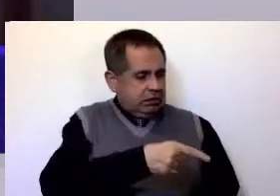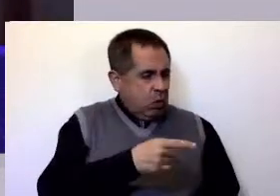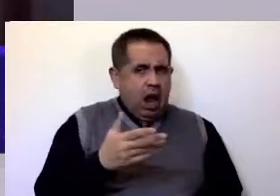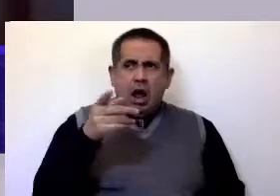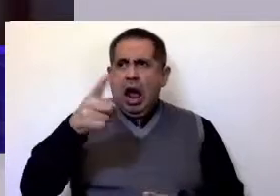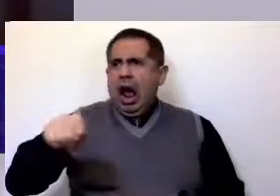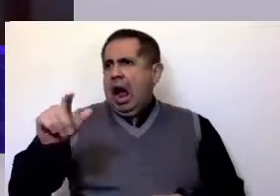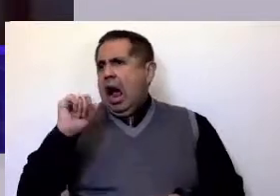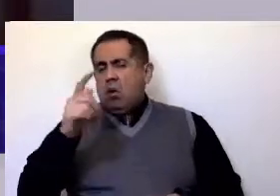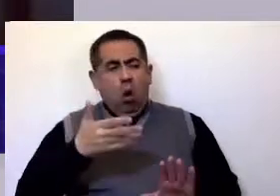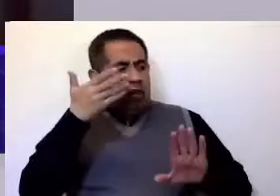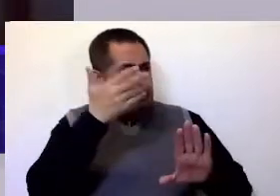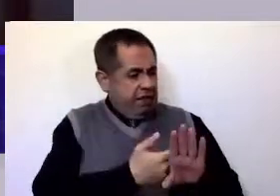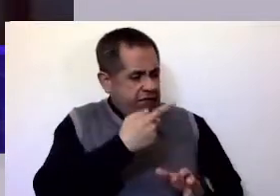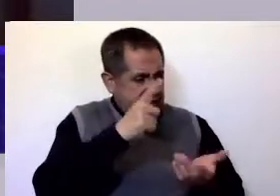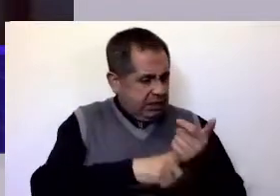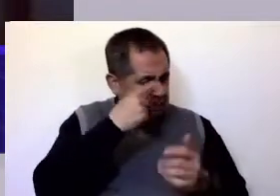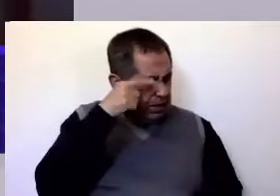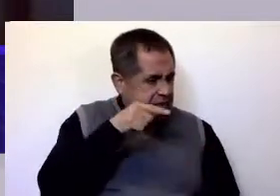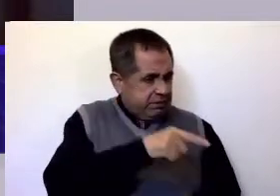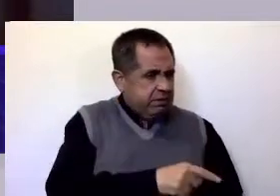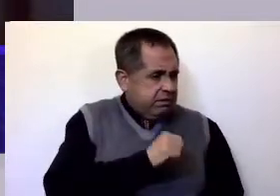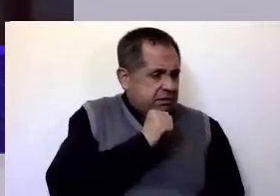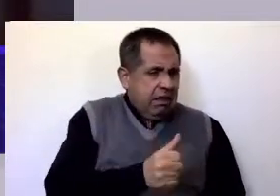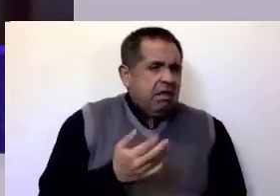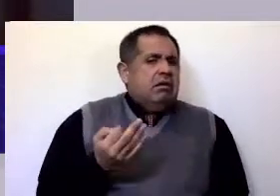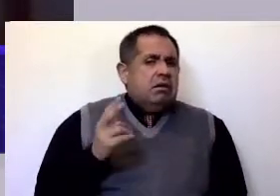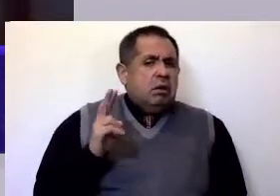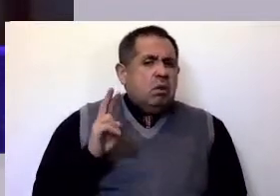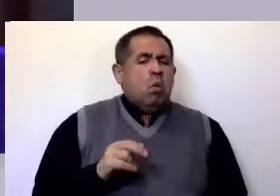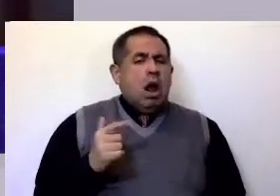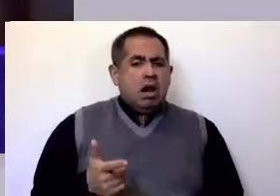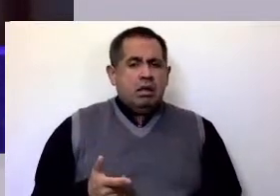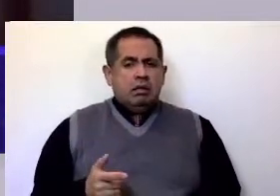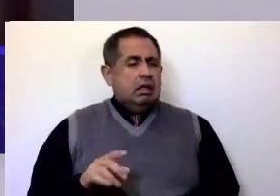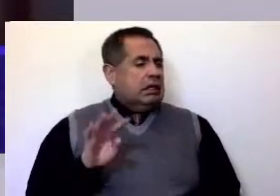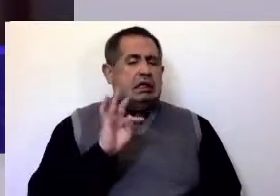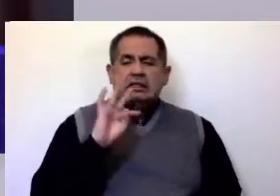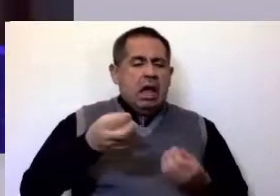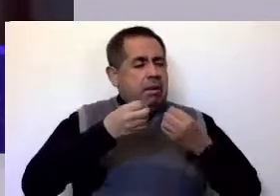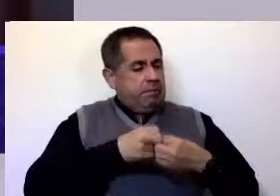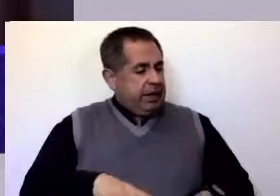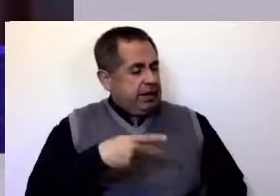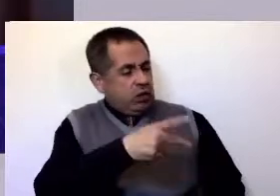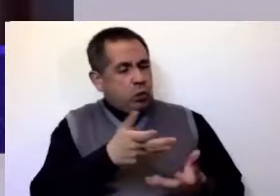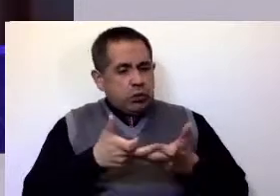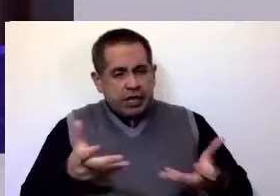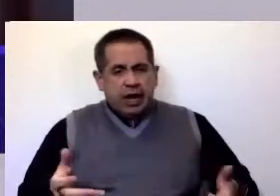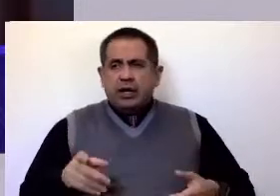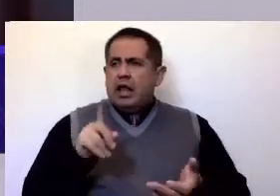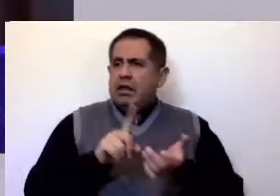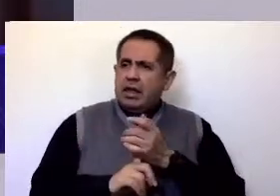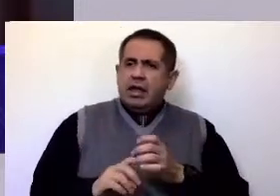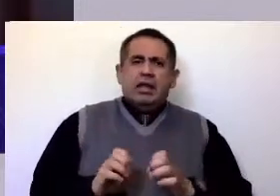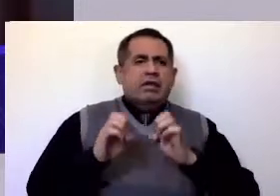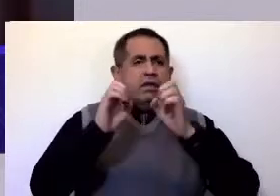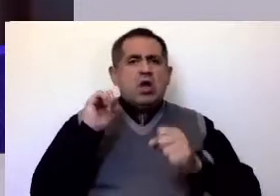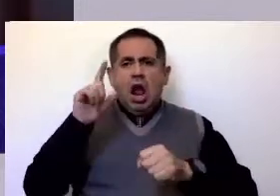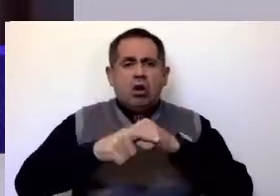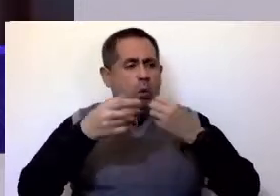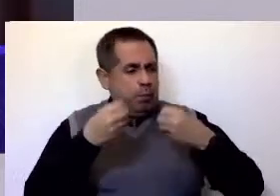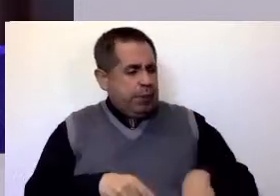a un derecho sustantivo como podría ser el de propiedad el de posesión de algún inmueble ubicado en ese poblado